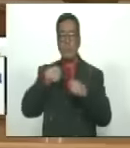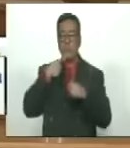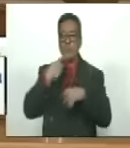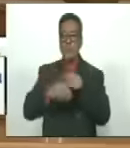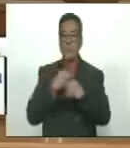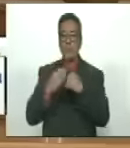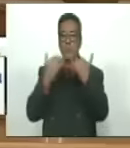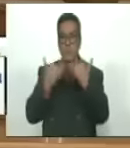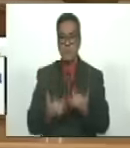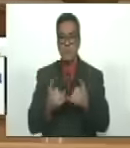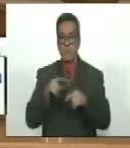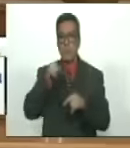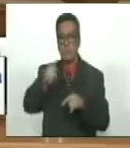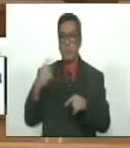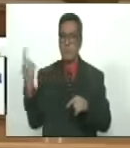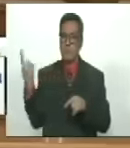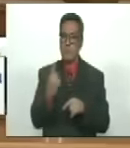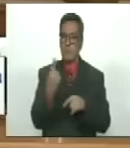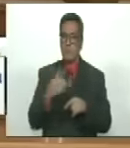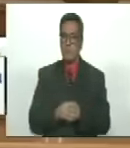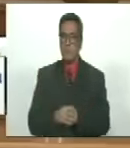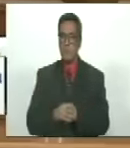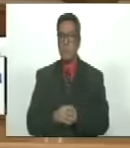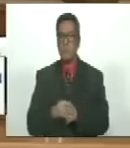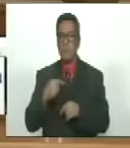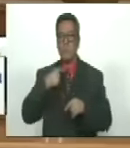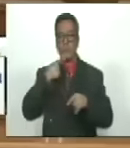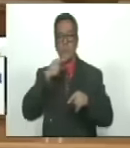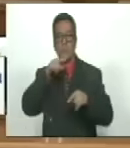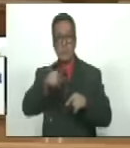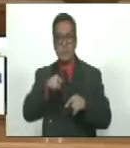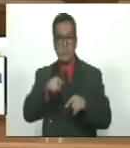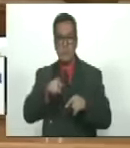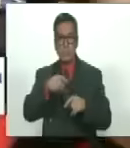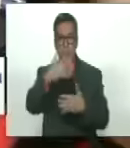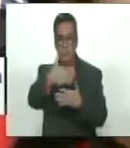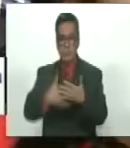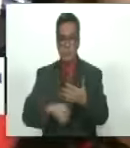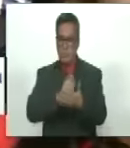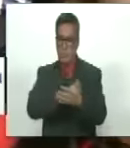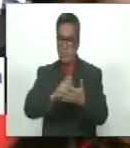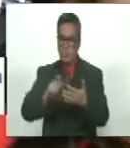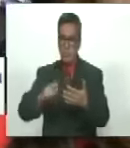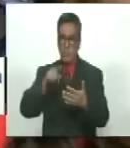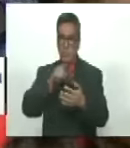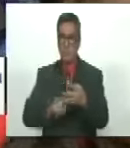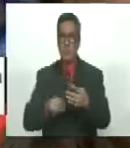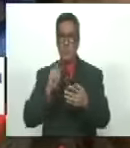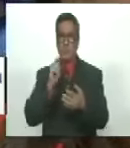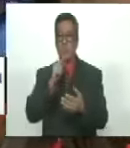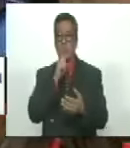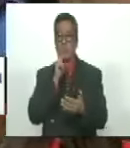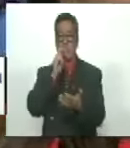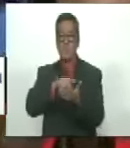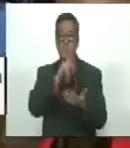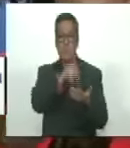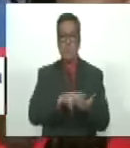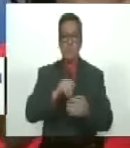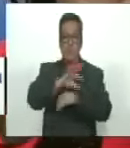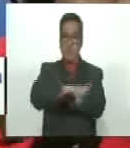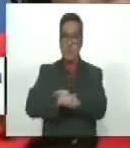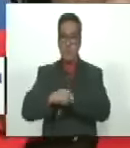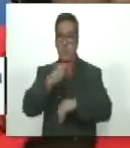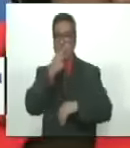hasta que apareció la confesión o el testamento de quién participó en el fraudulento